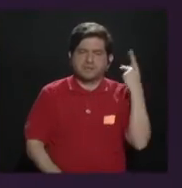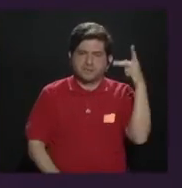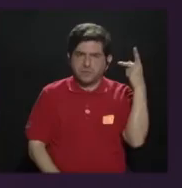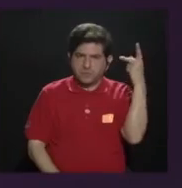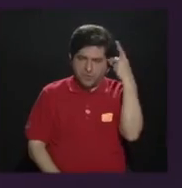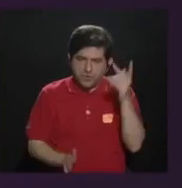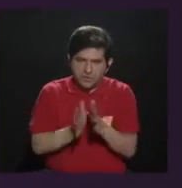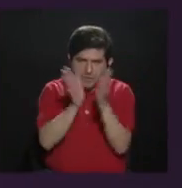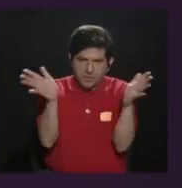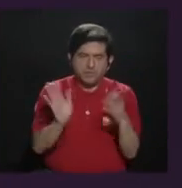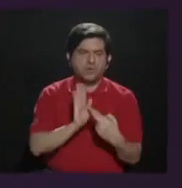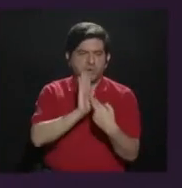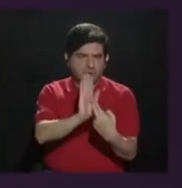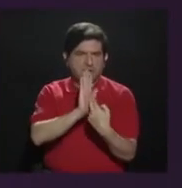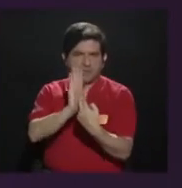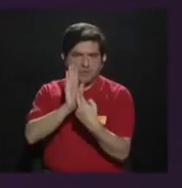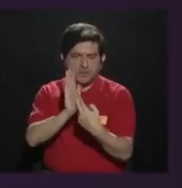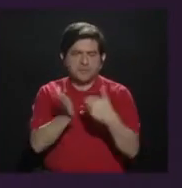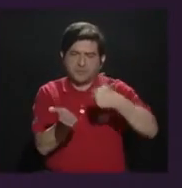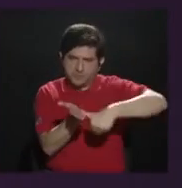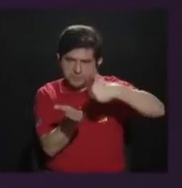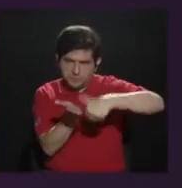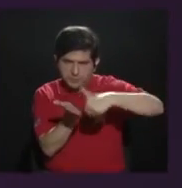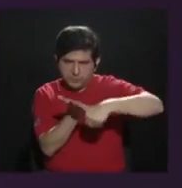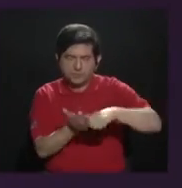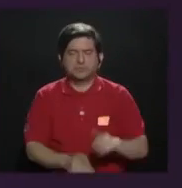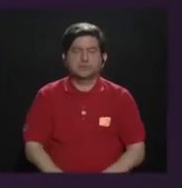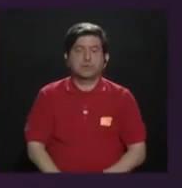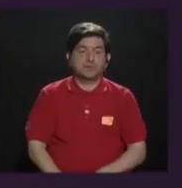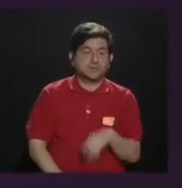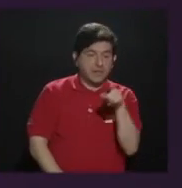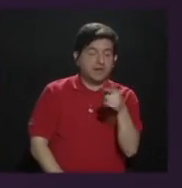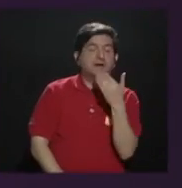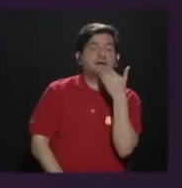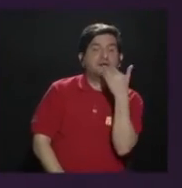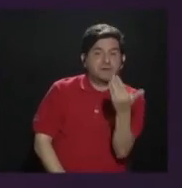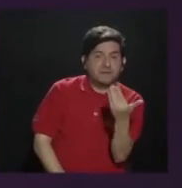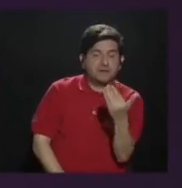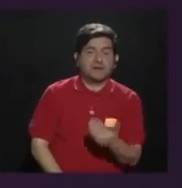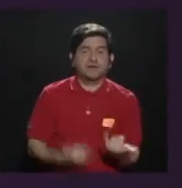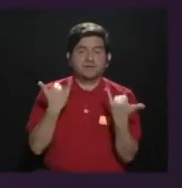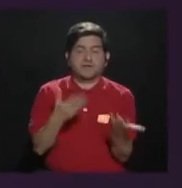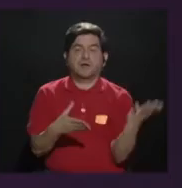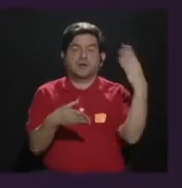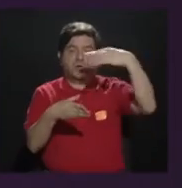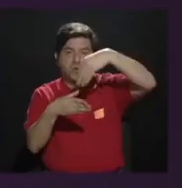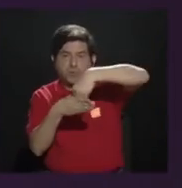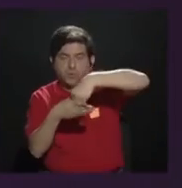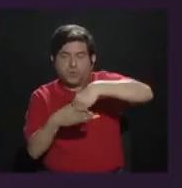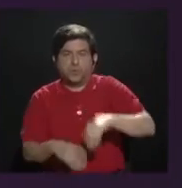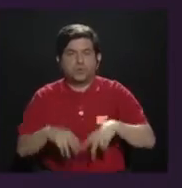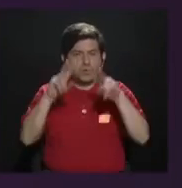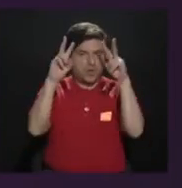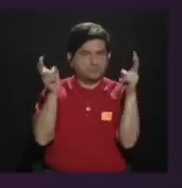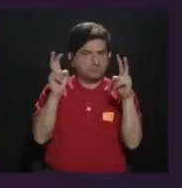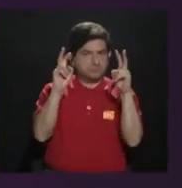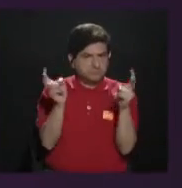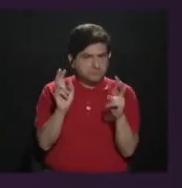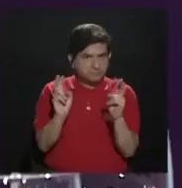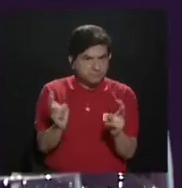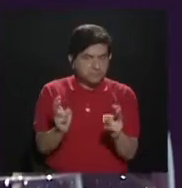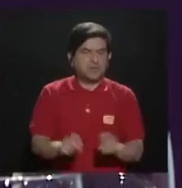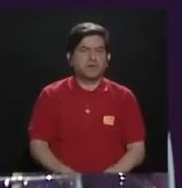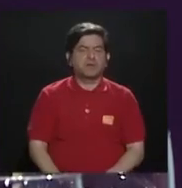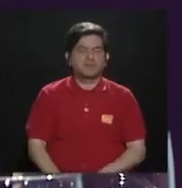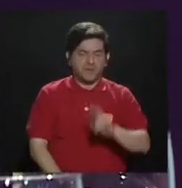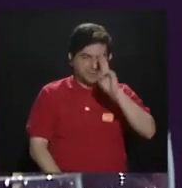de representación electoral, y como te decía antes, gracias a esa incorporación se han incorporado grandes temas que tenían que ver